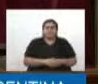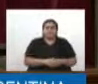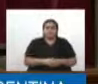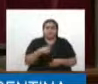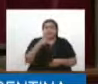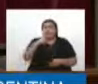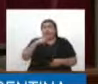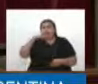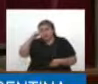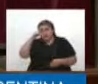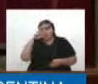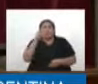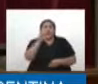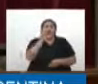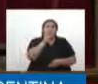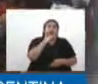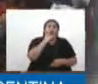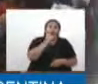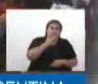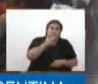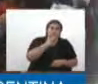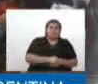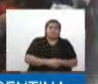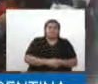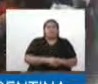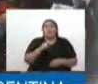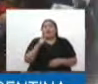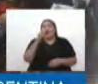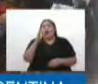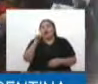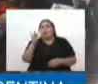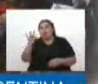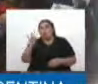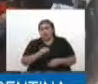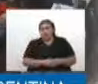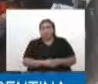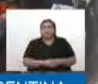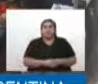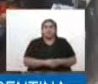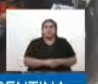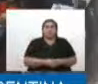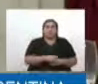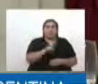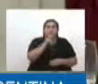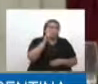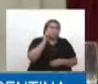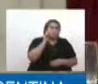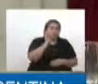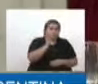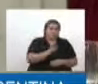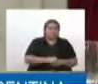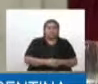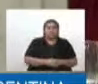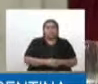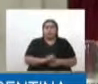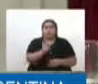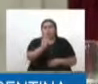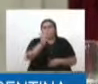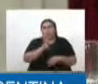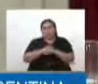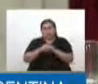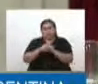mil pesos. No, hay de 35 mil pesos, pero te lo dan 3x1. Sí, sí. ¿Qué hacen con los huevos de Pascua después de